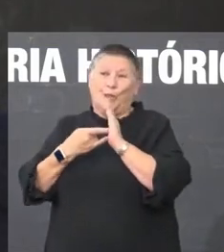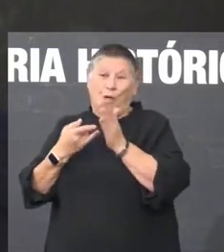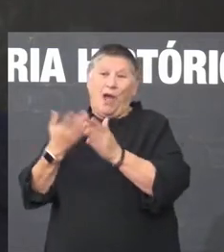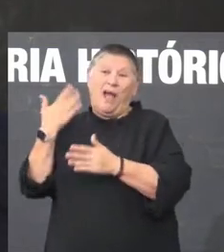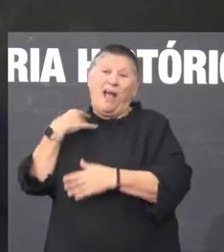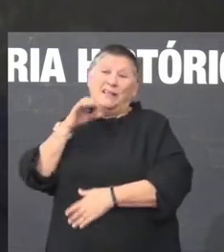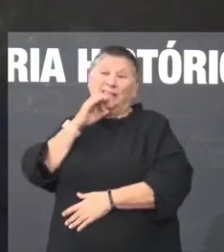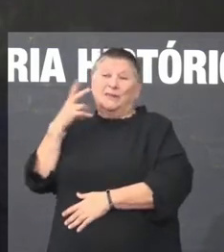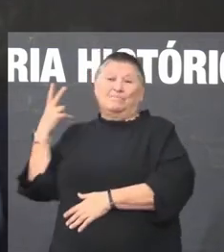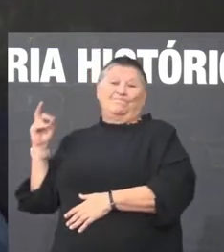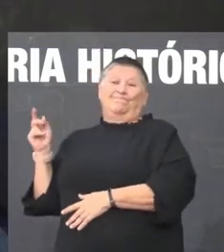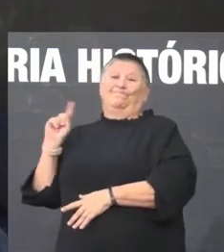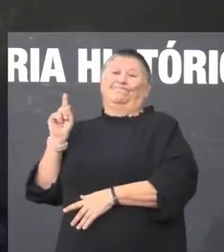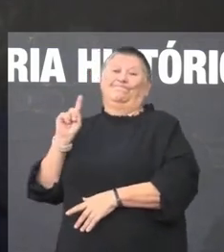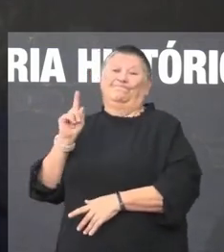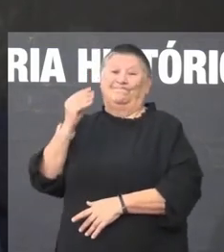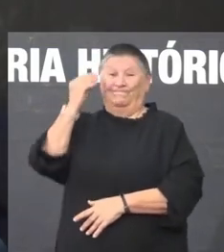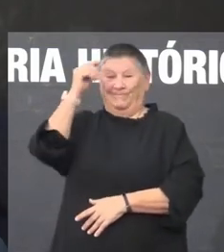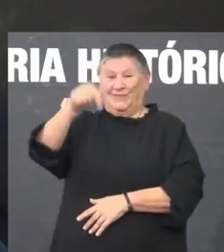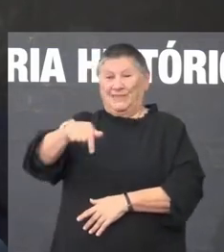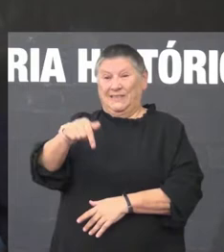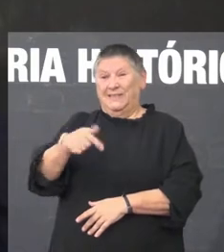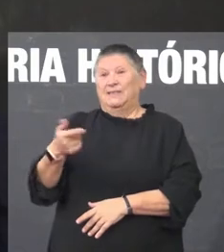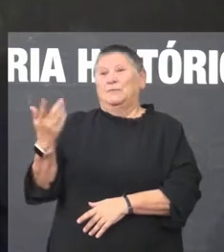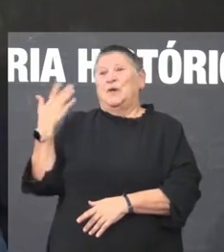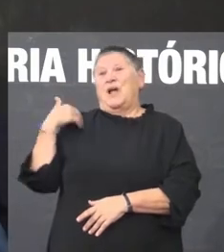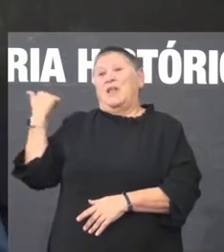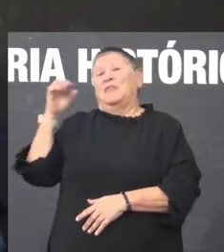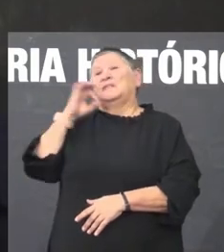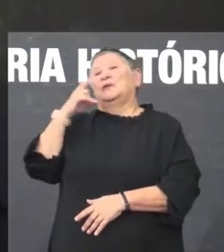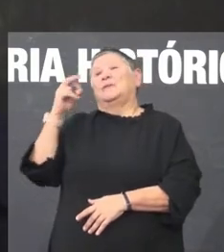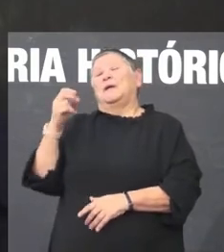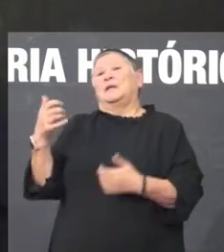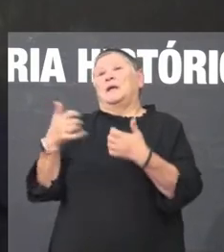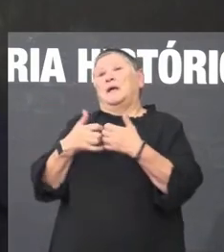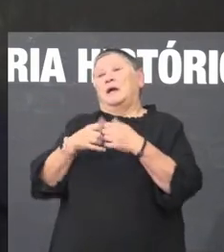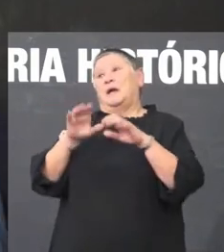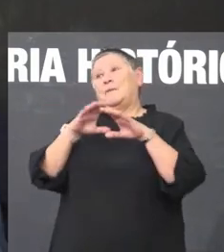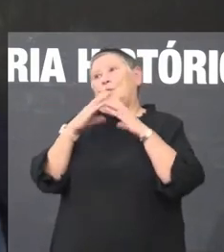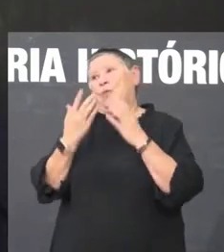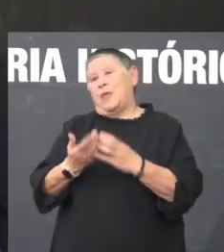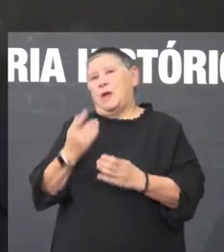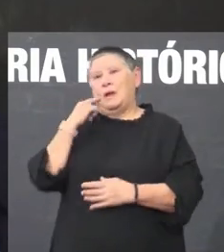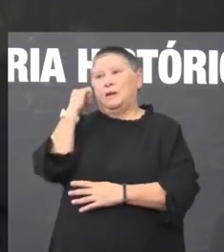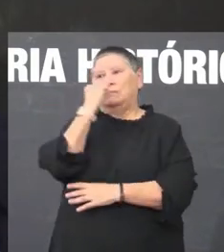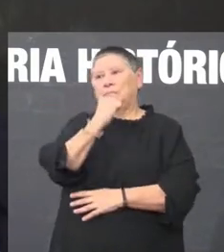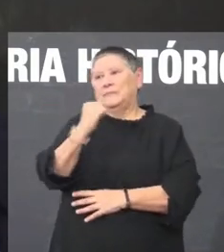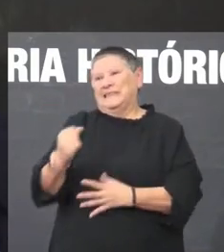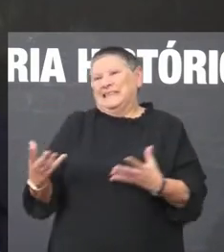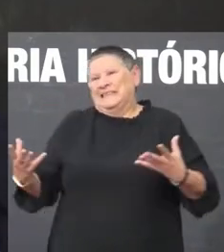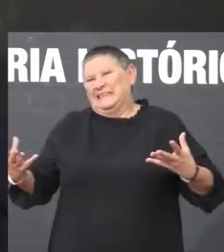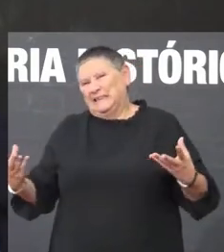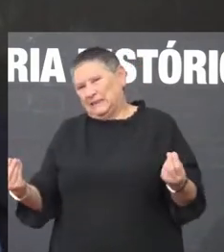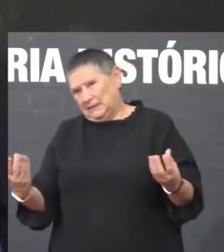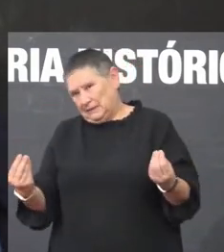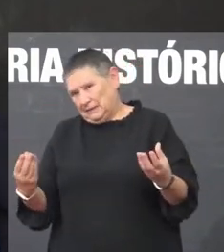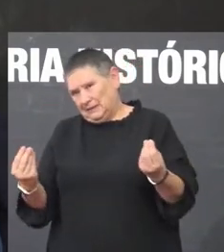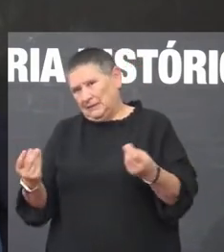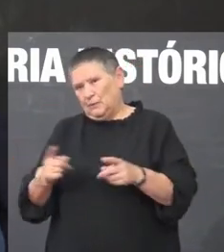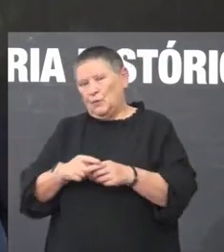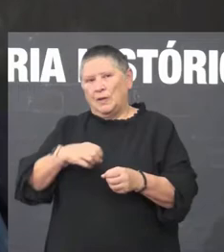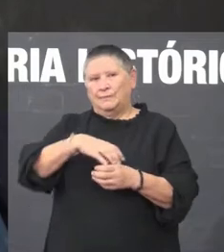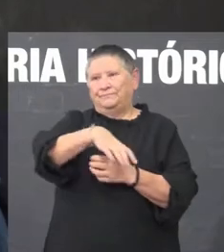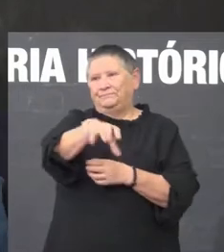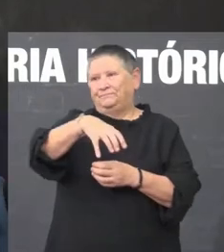XX, dos guerras mundiales, genocidios a mansalva, una distribución